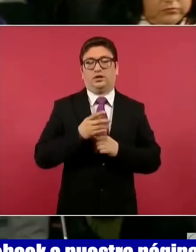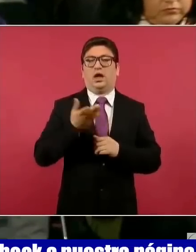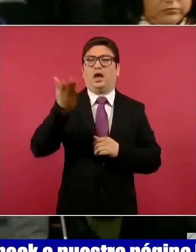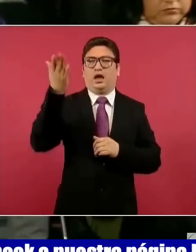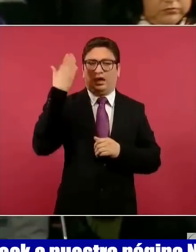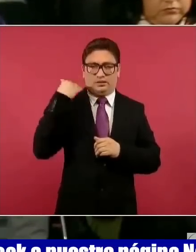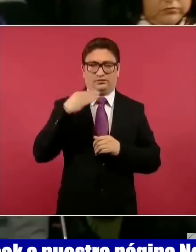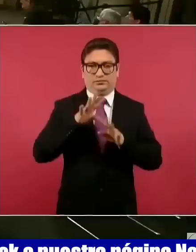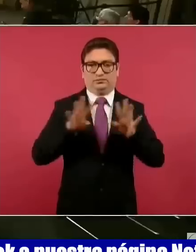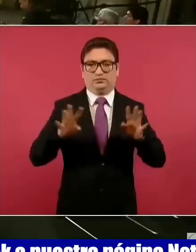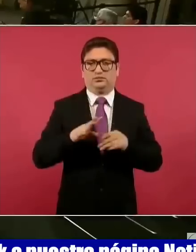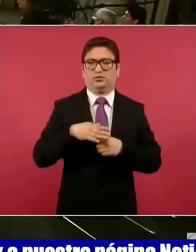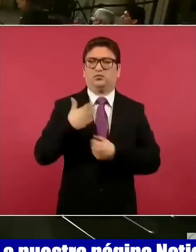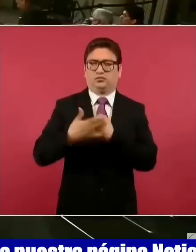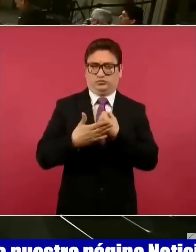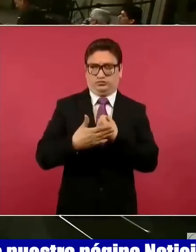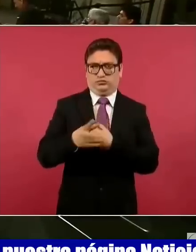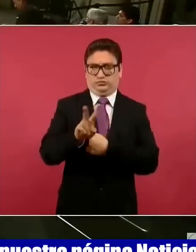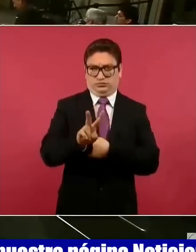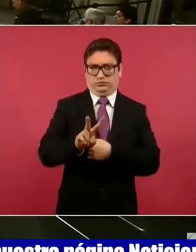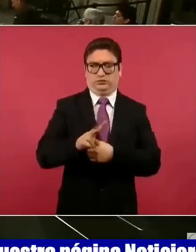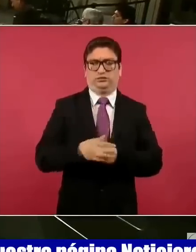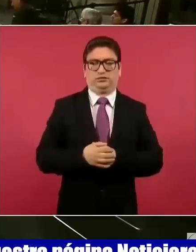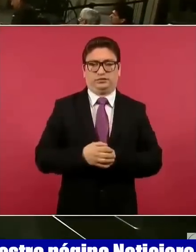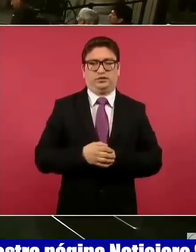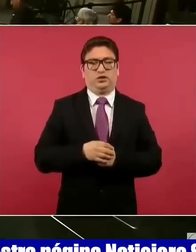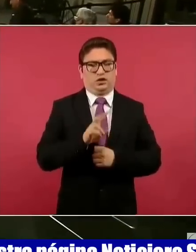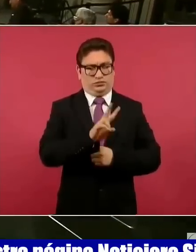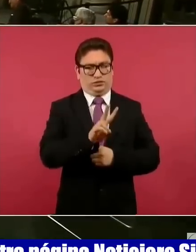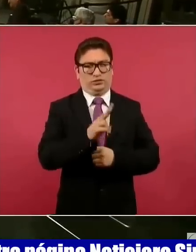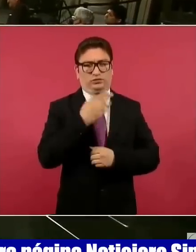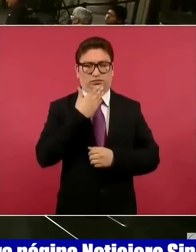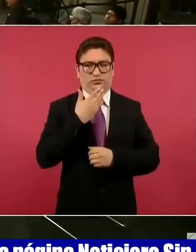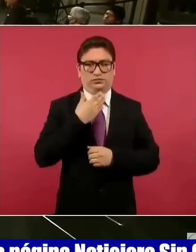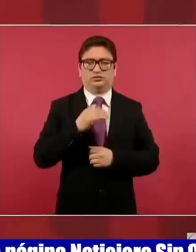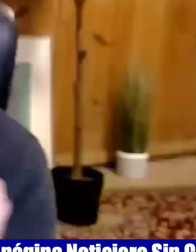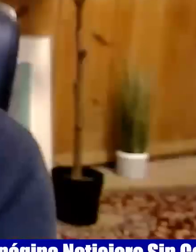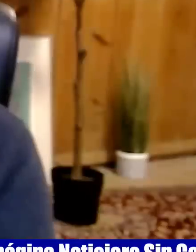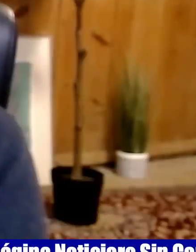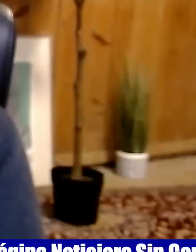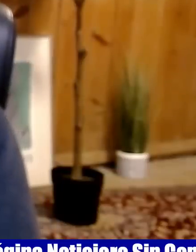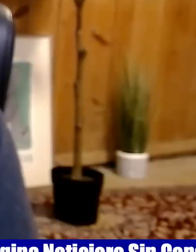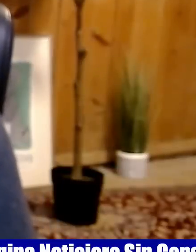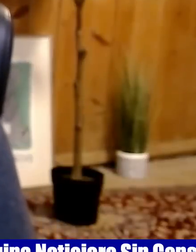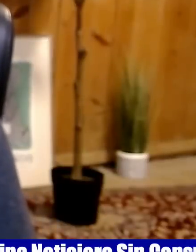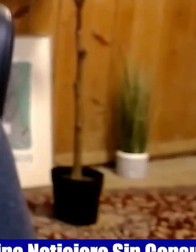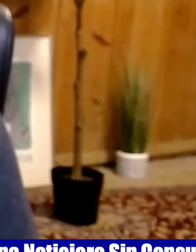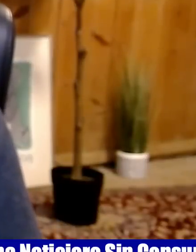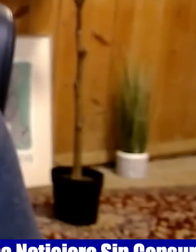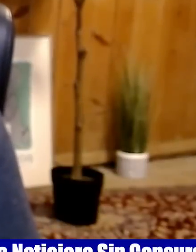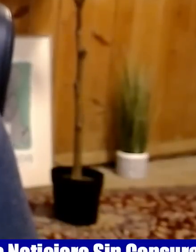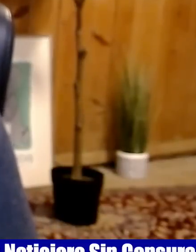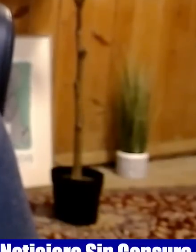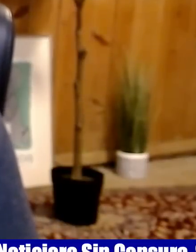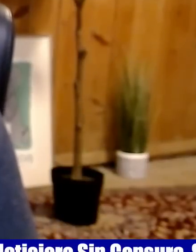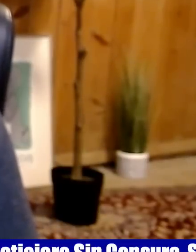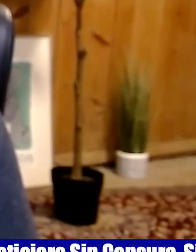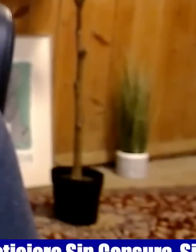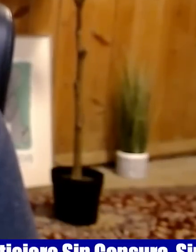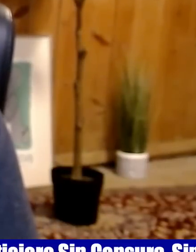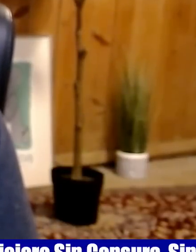Como, ay, pues, el que quiera que lo haga y el que no, pues no, ¿no? Los que se desgarran las vestiduras, pues son los que